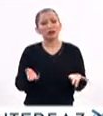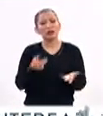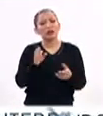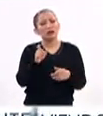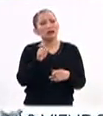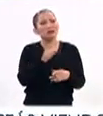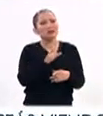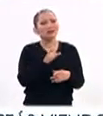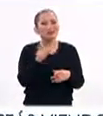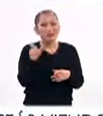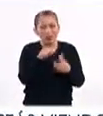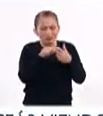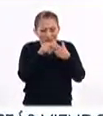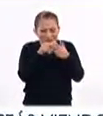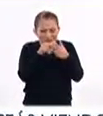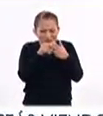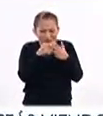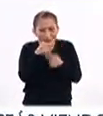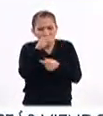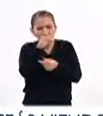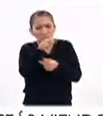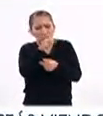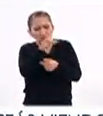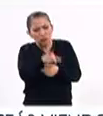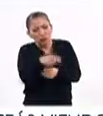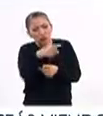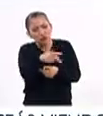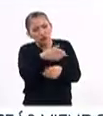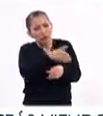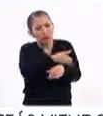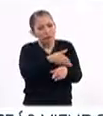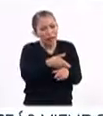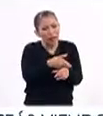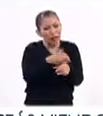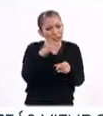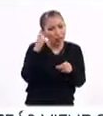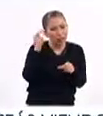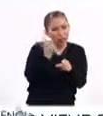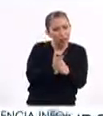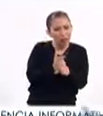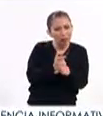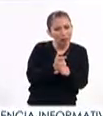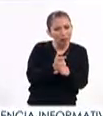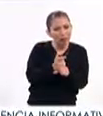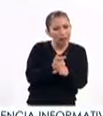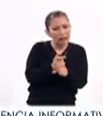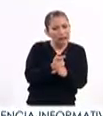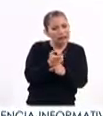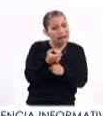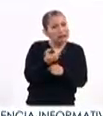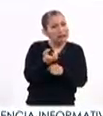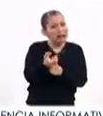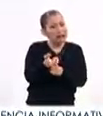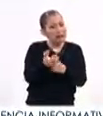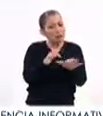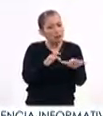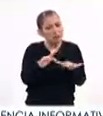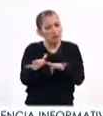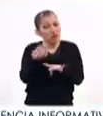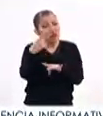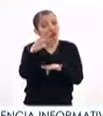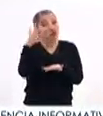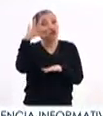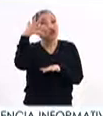¿en qué momento ustedes, tú, tu familia, se dieron cuenta de que esto era